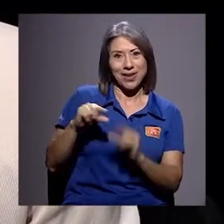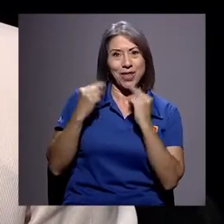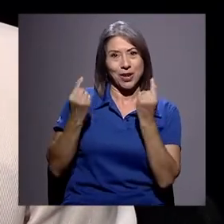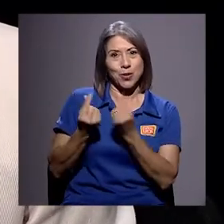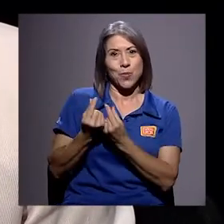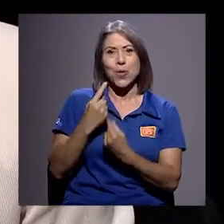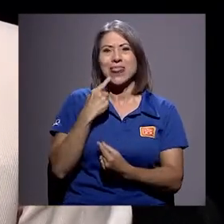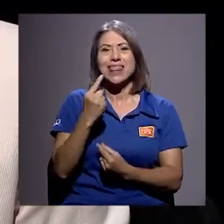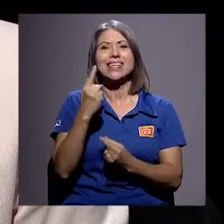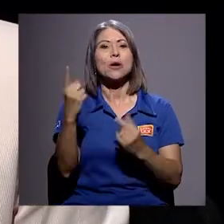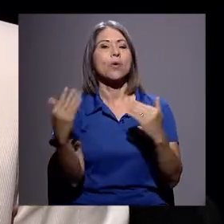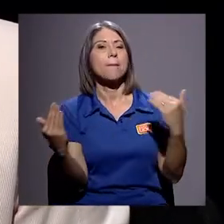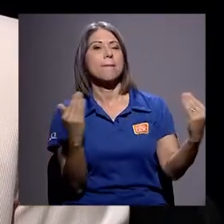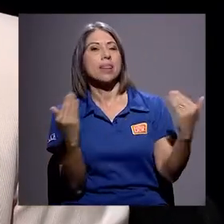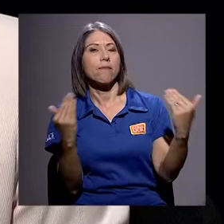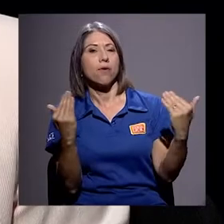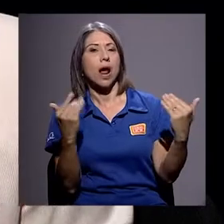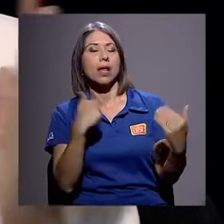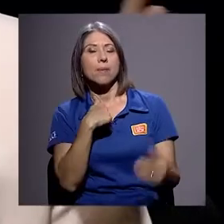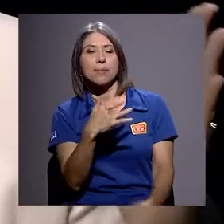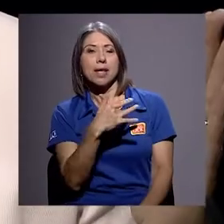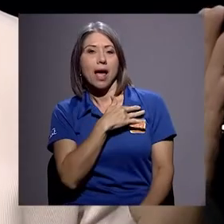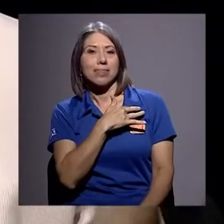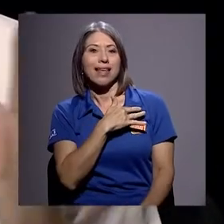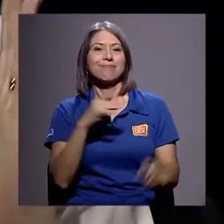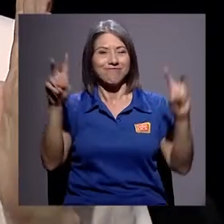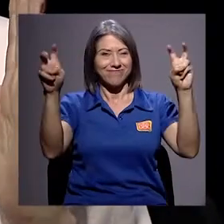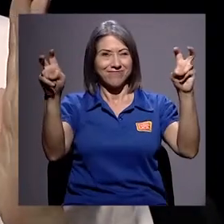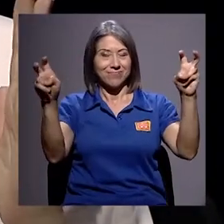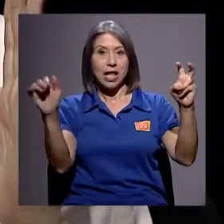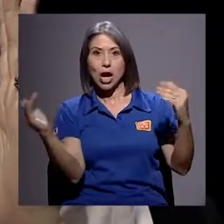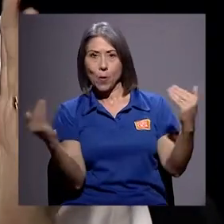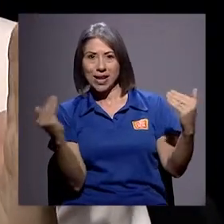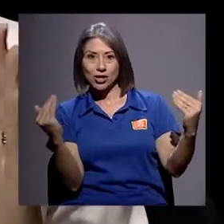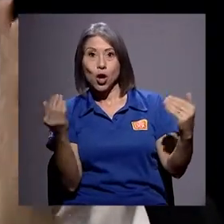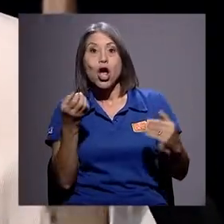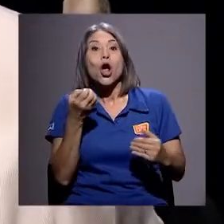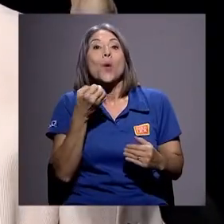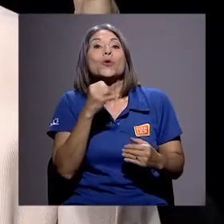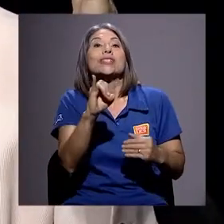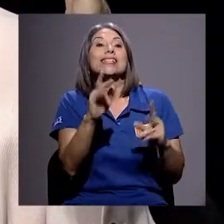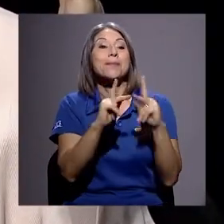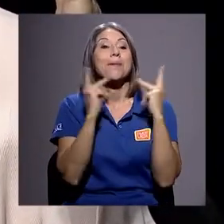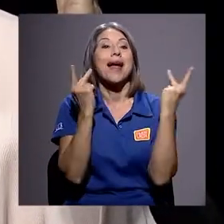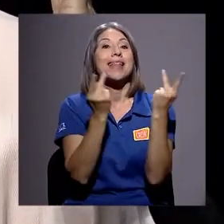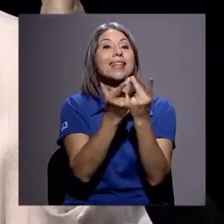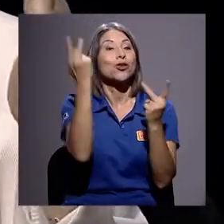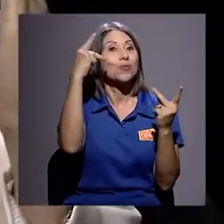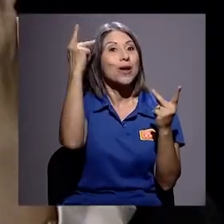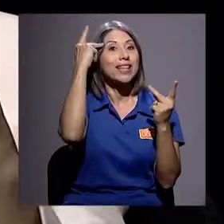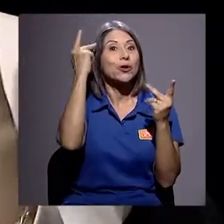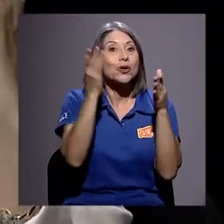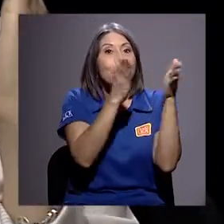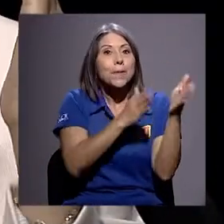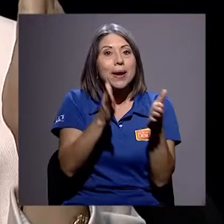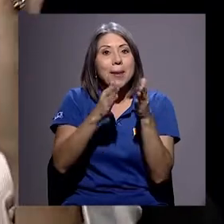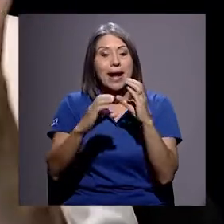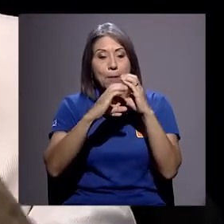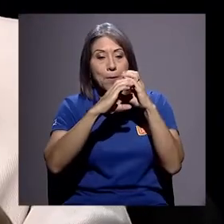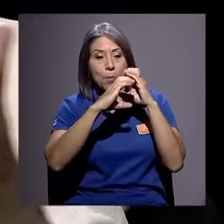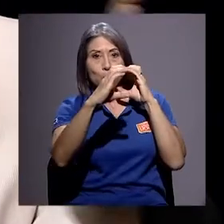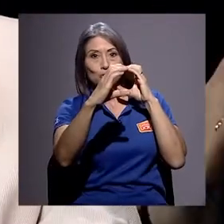dice una metáfora que me encanta es como si los partidos políticos se alistarán buses con los vidrios bloque